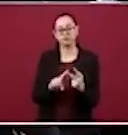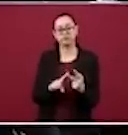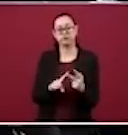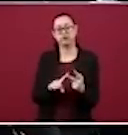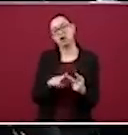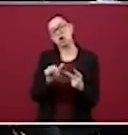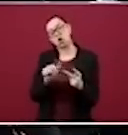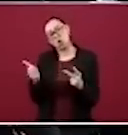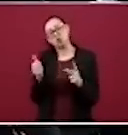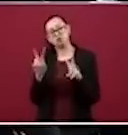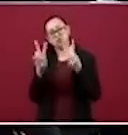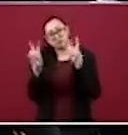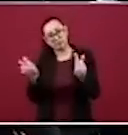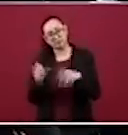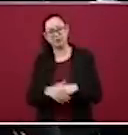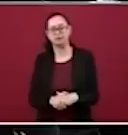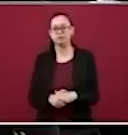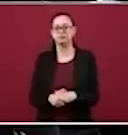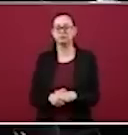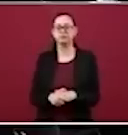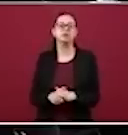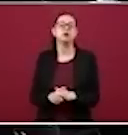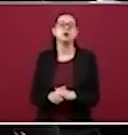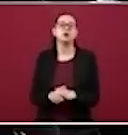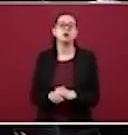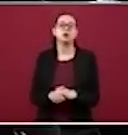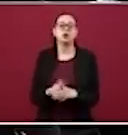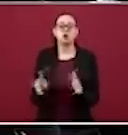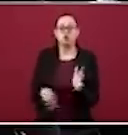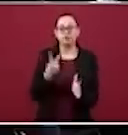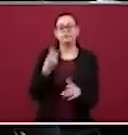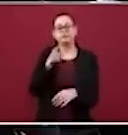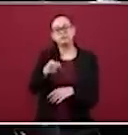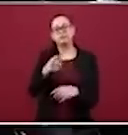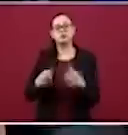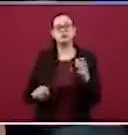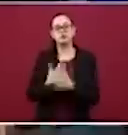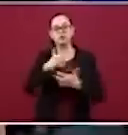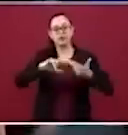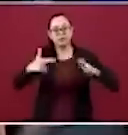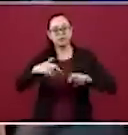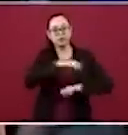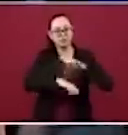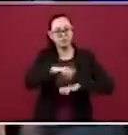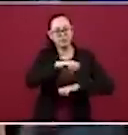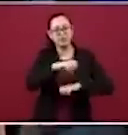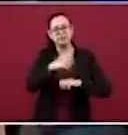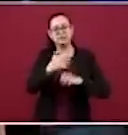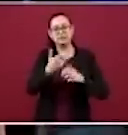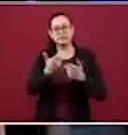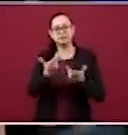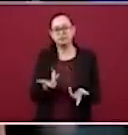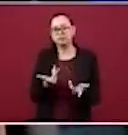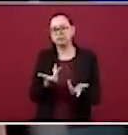presidente, si usted me permite retomar su nueva relación con los empresarios. ¿Cómo va a ser